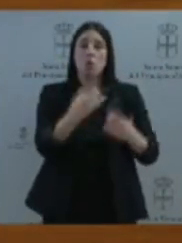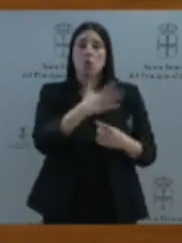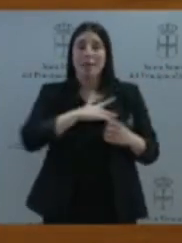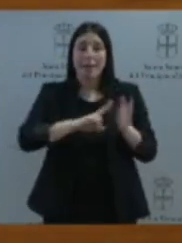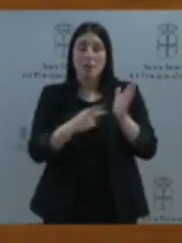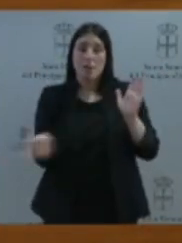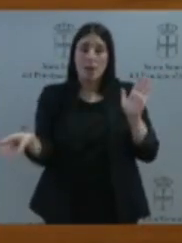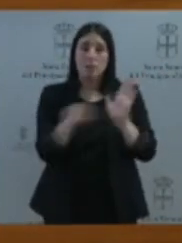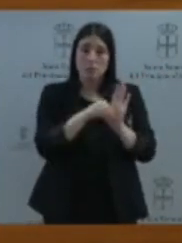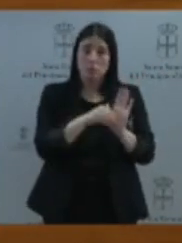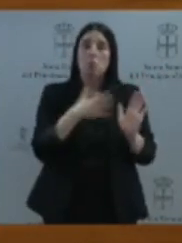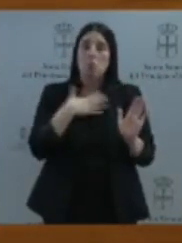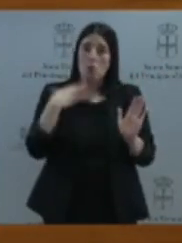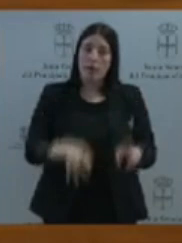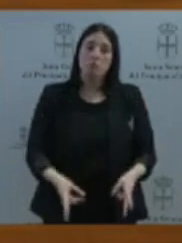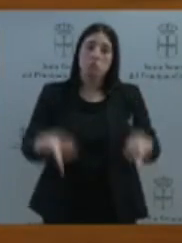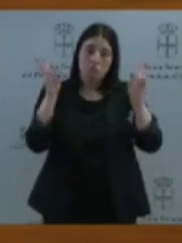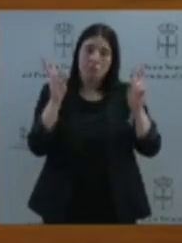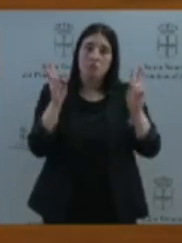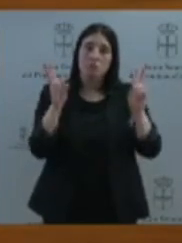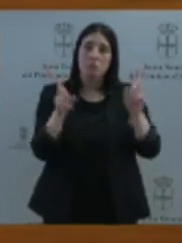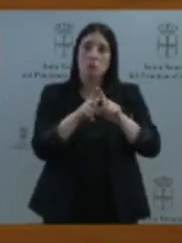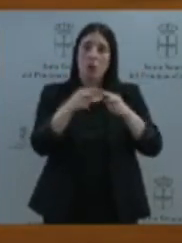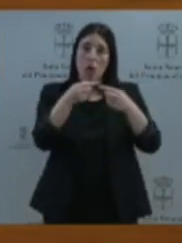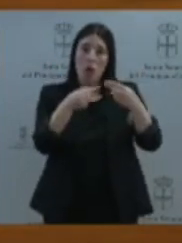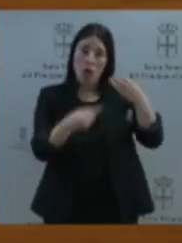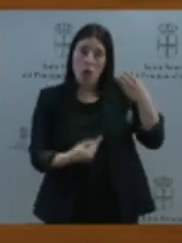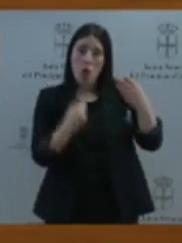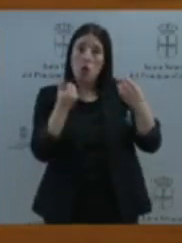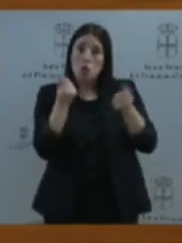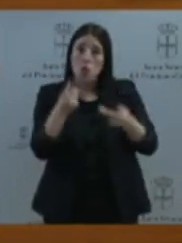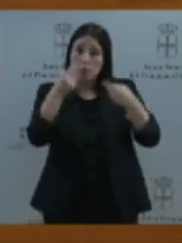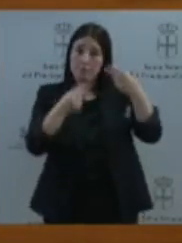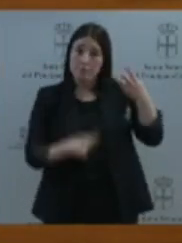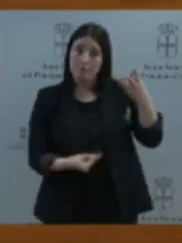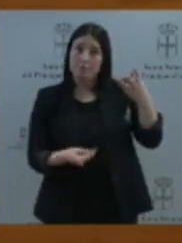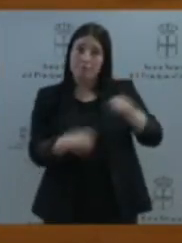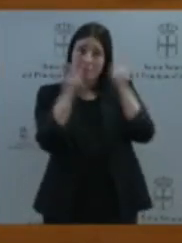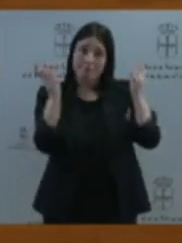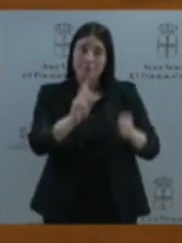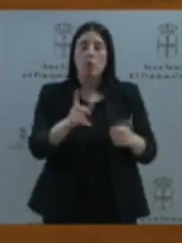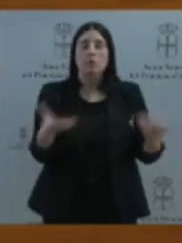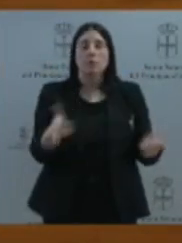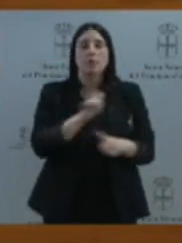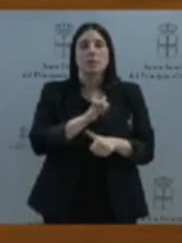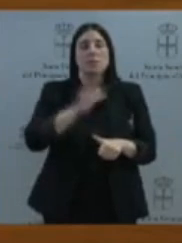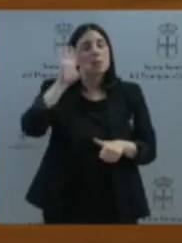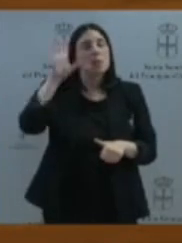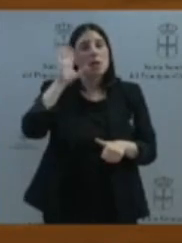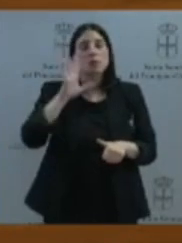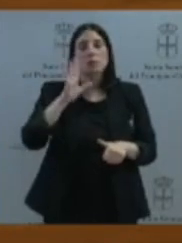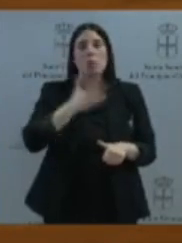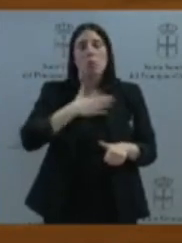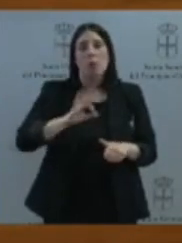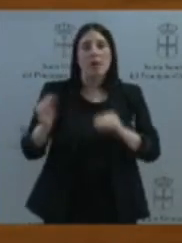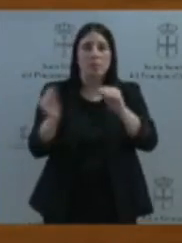que estropear la numeración. Con eso esperamos que esta PNL pueda salir por unanimidad y sería además un buen